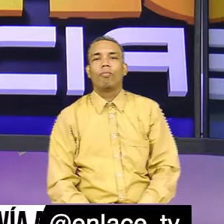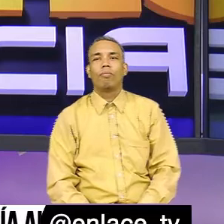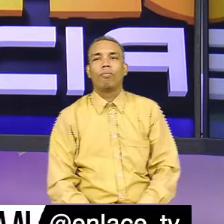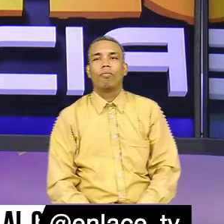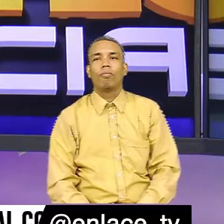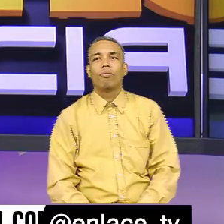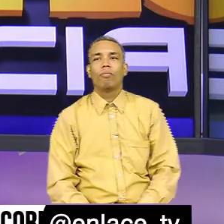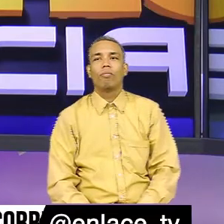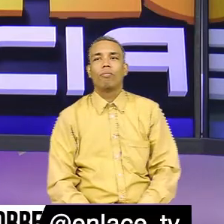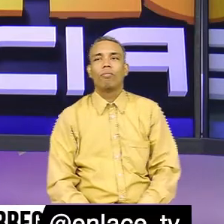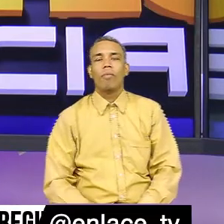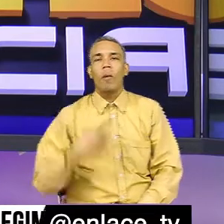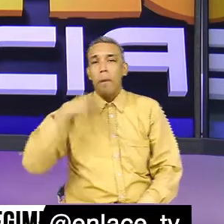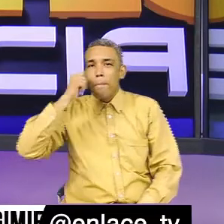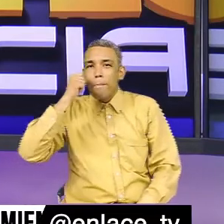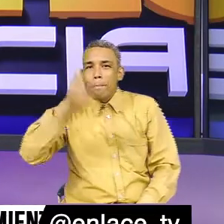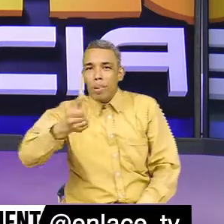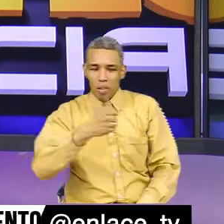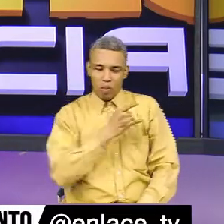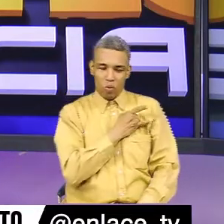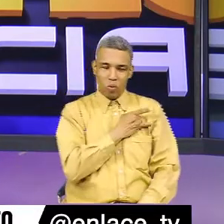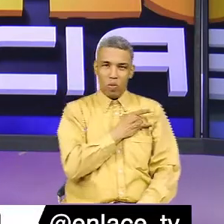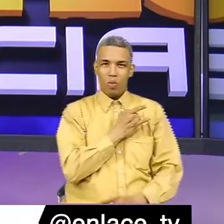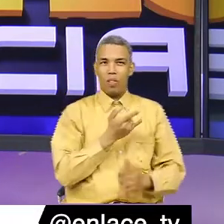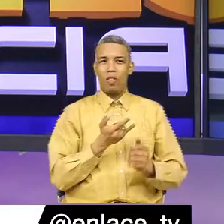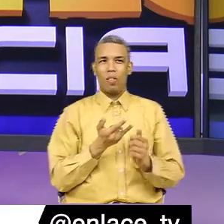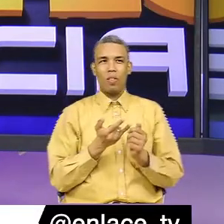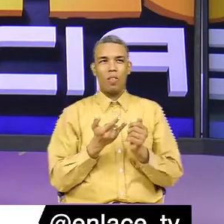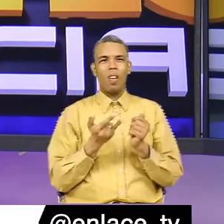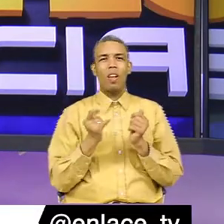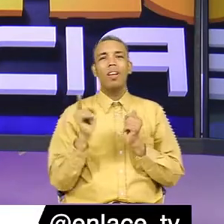mañana en asocio con la Universidad Autónoma de Manizales una